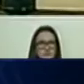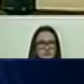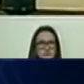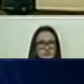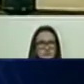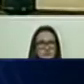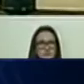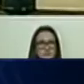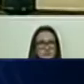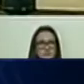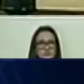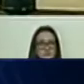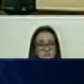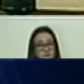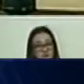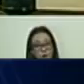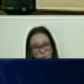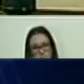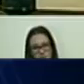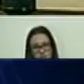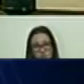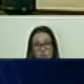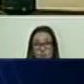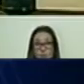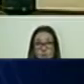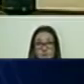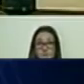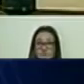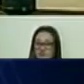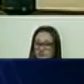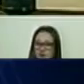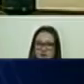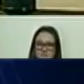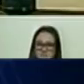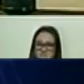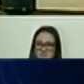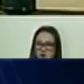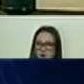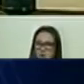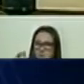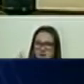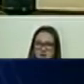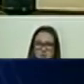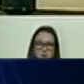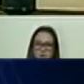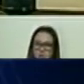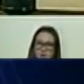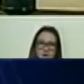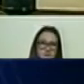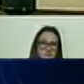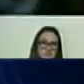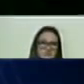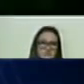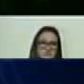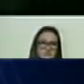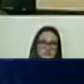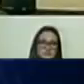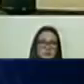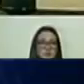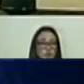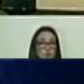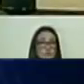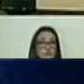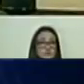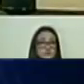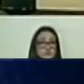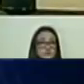Pero descubrió que Venezuela es Venezuela, para nosotros los venezolanos, para nosotros pues. No